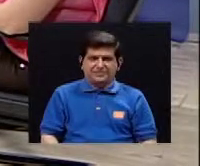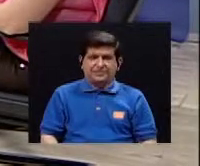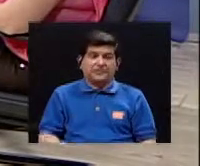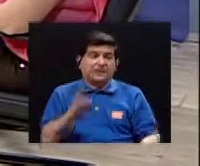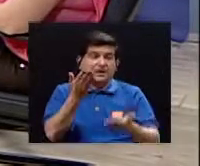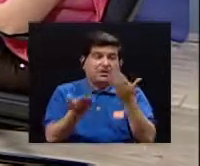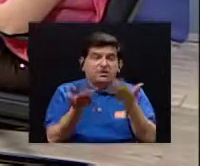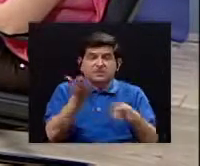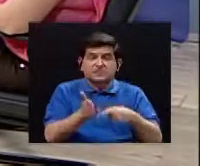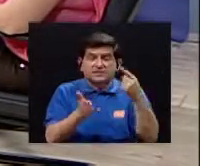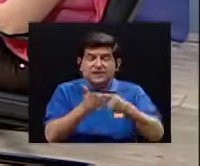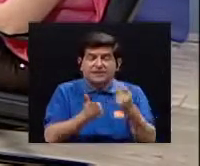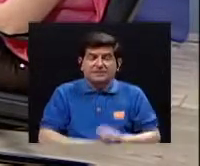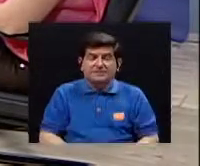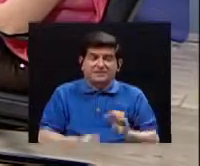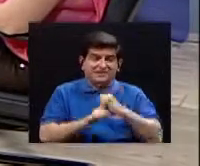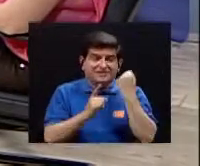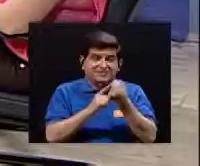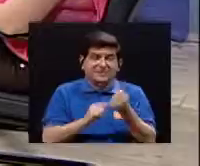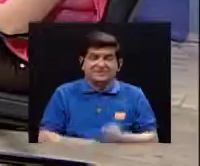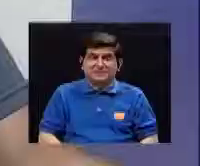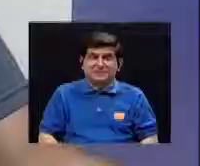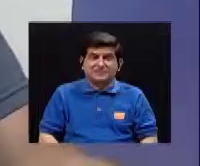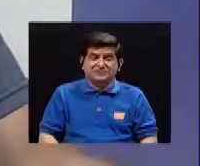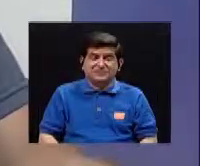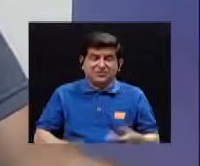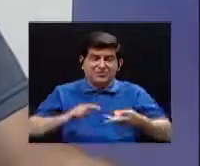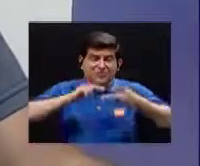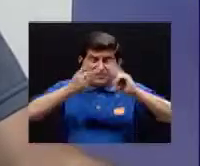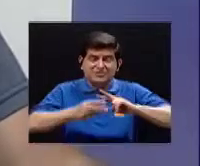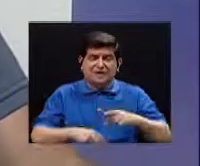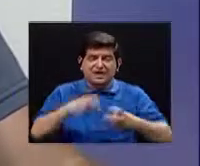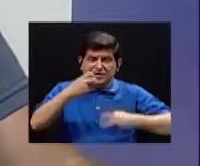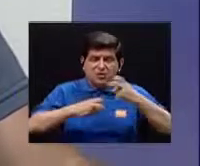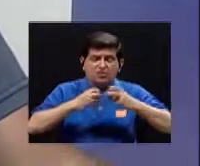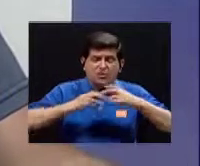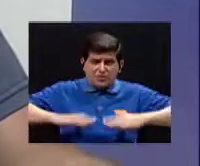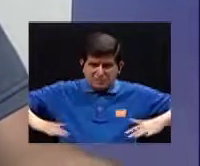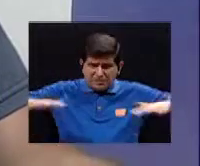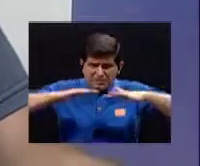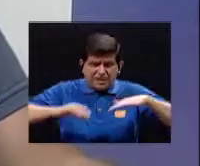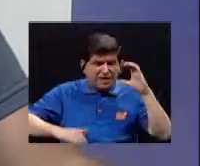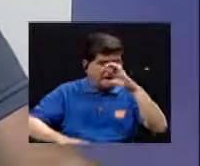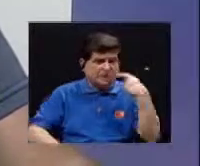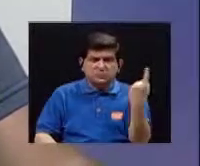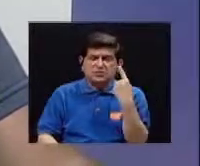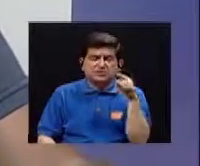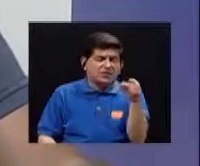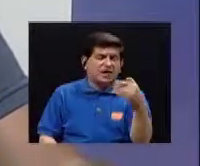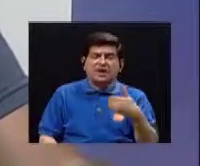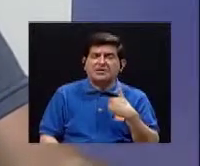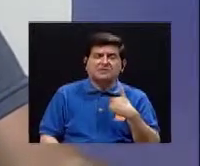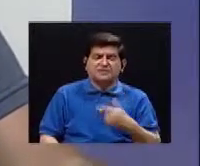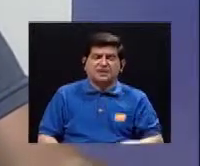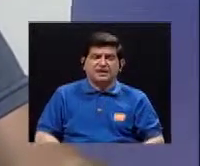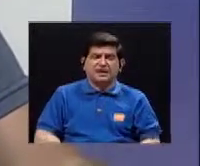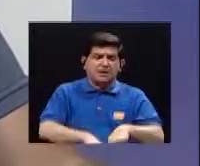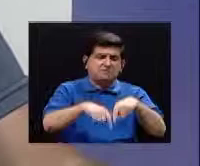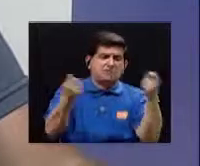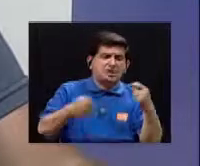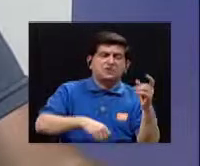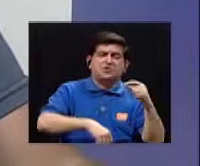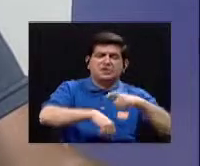más bien era como a veces era irónico porque si había un problema en set se era nada más de buscar lo que aquí estaba el